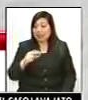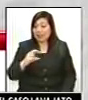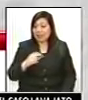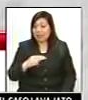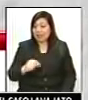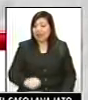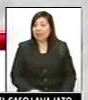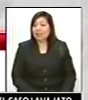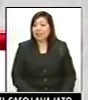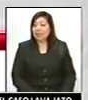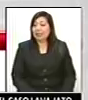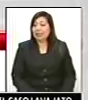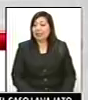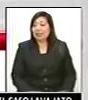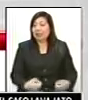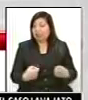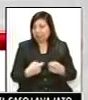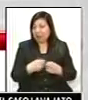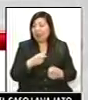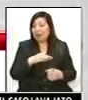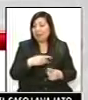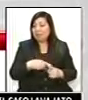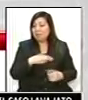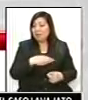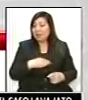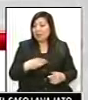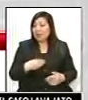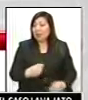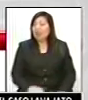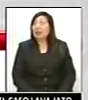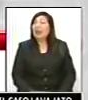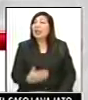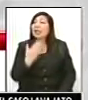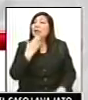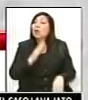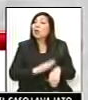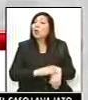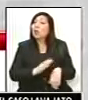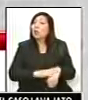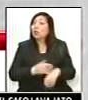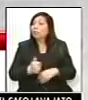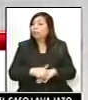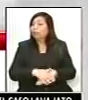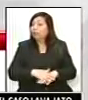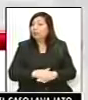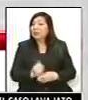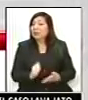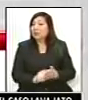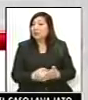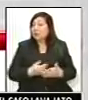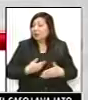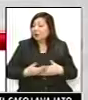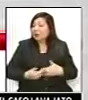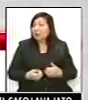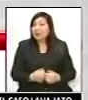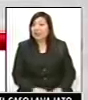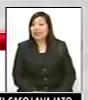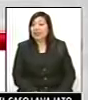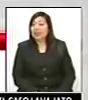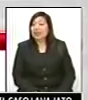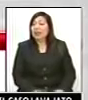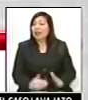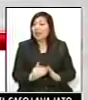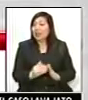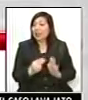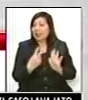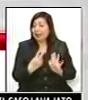Gamarra, exministro de Energía y Minas, quien habría incurrido en responsabilidad administrativa al haber vulnerado lo establecido en el